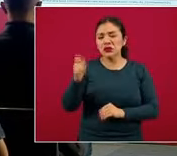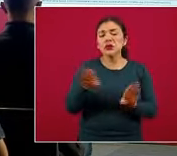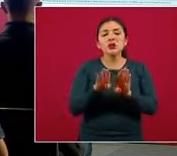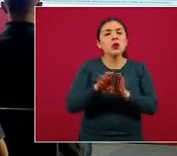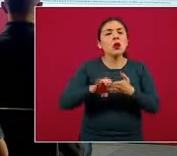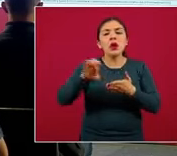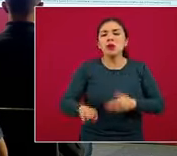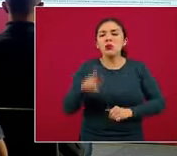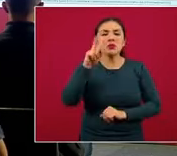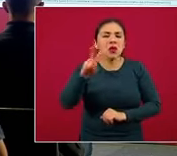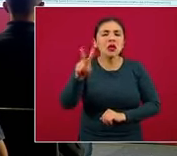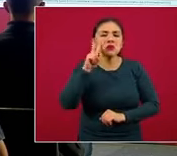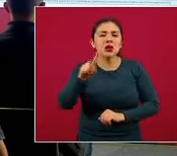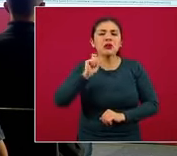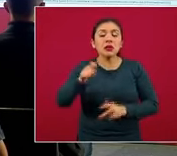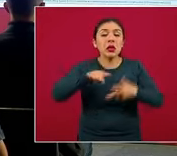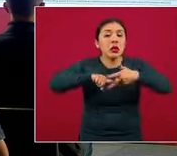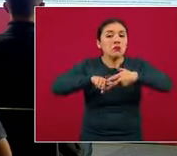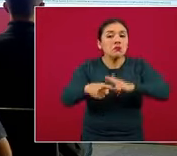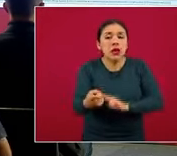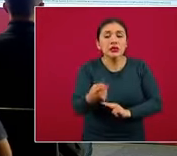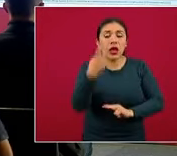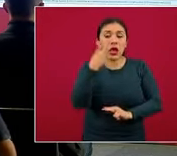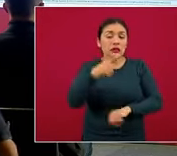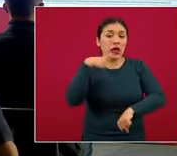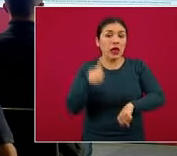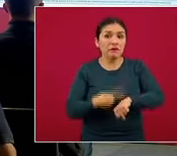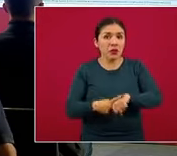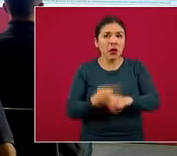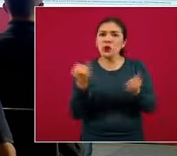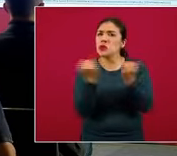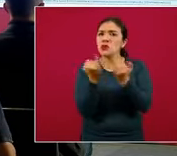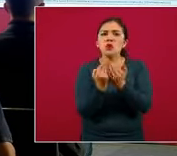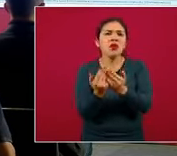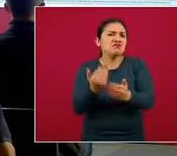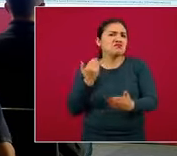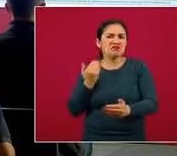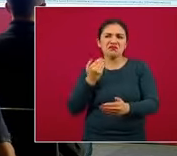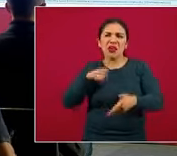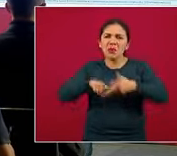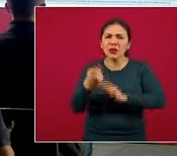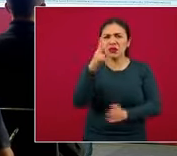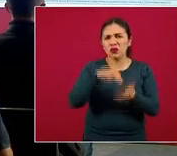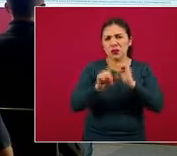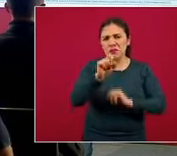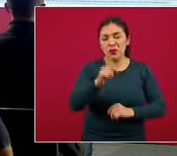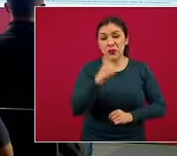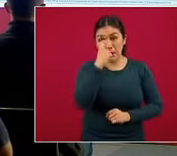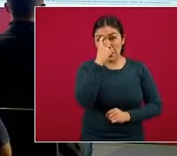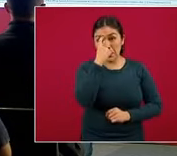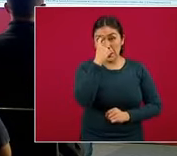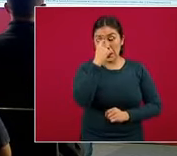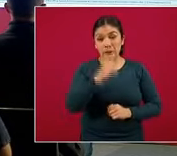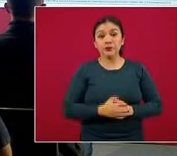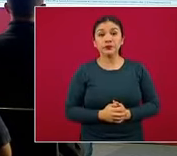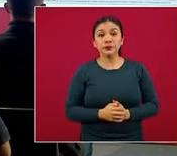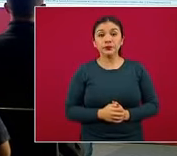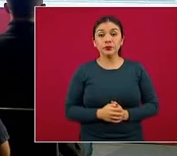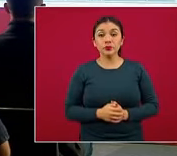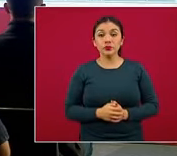lo hemos visto prácticamente desde que inició la misma a principios de año. Si vemos la